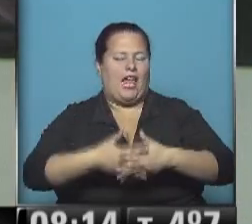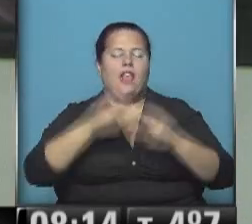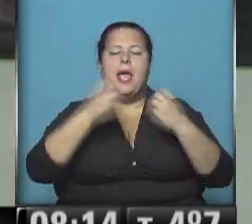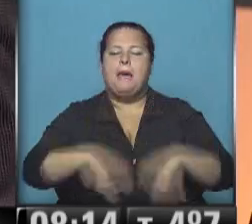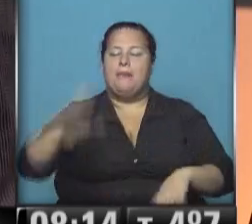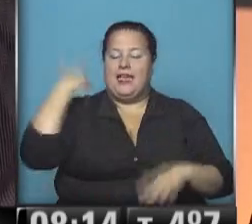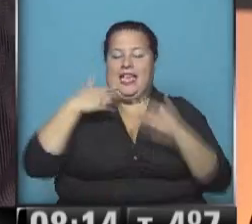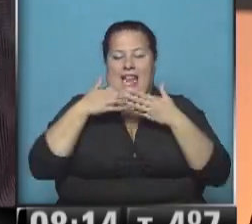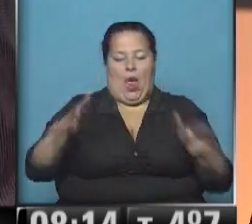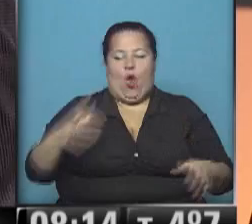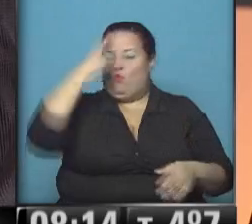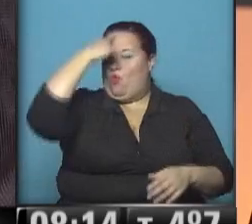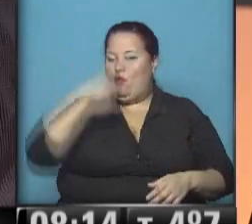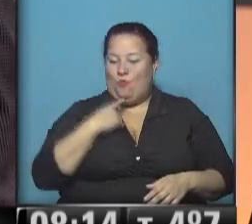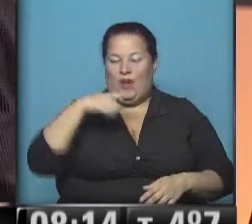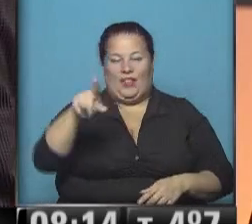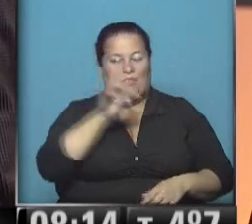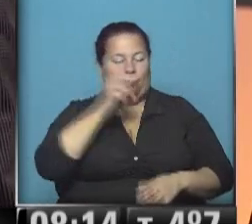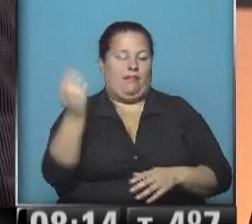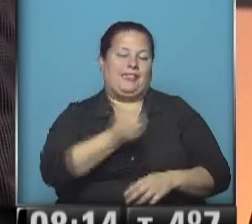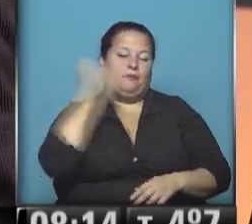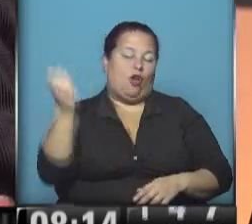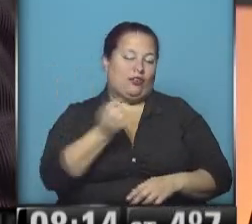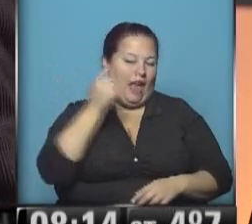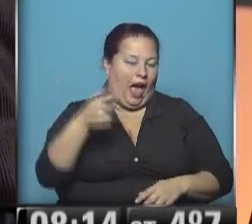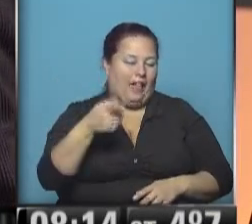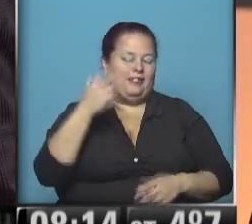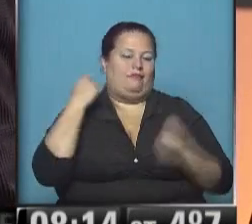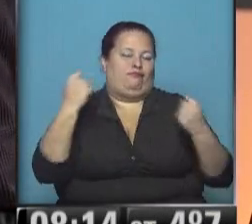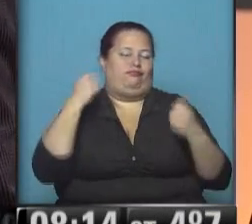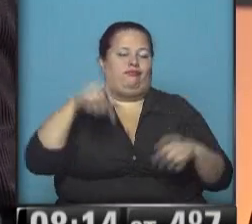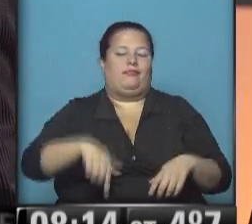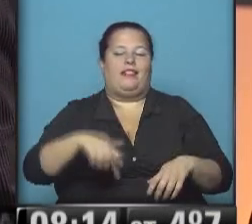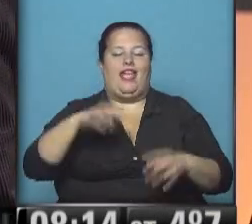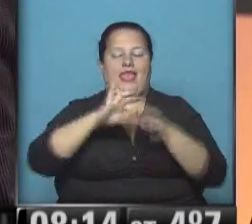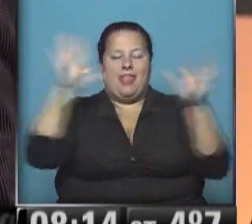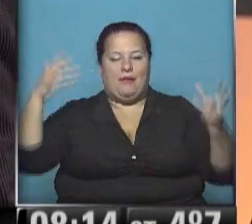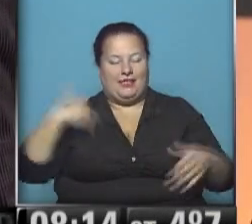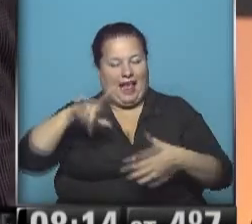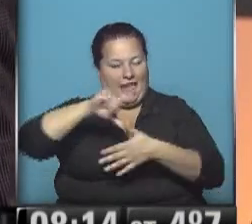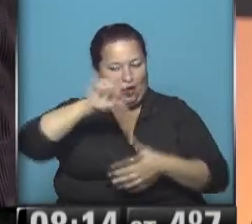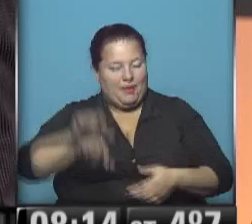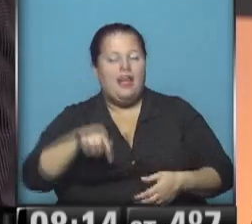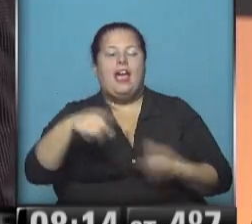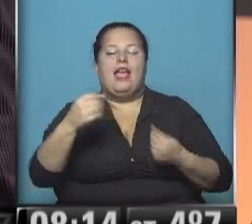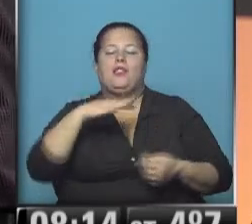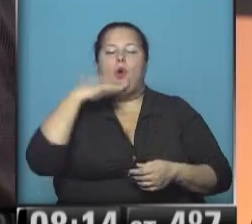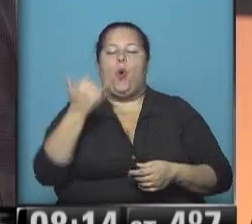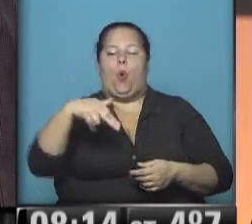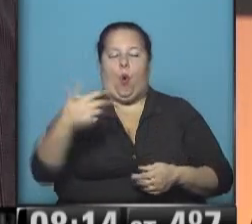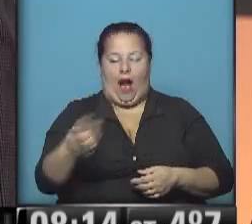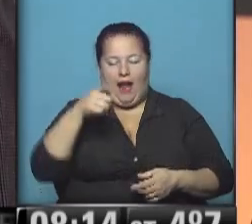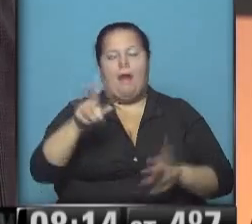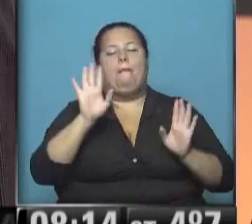comenzó con la inauguración del monumento a una de las más importantes heroínas de la independencia latinoamericana, como fue Juana Azurduy,